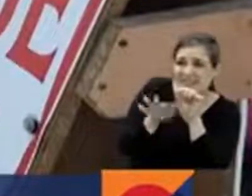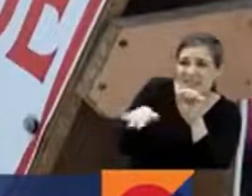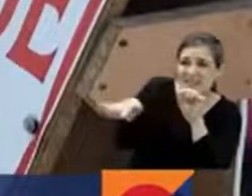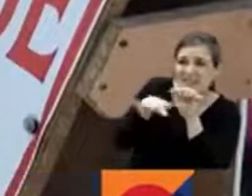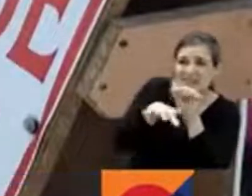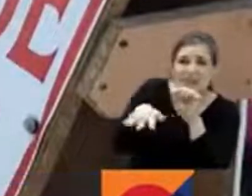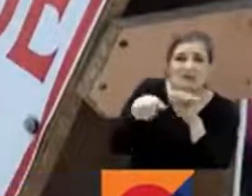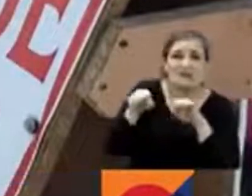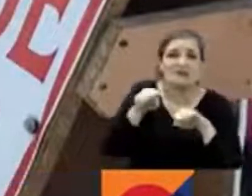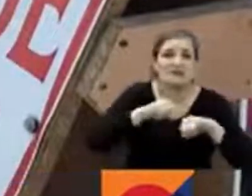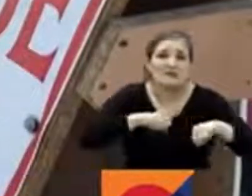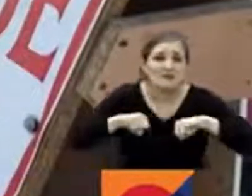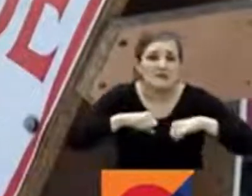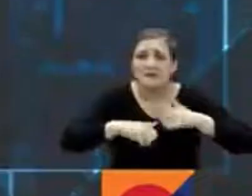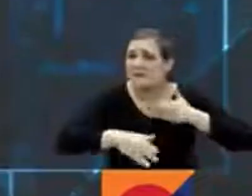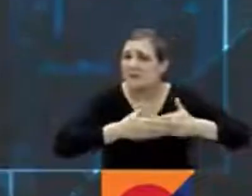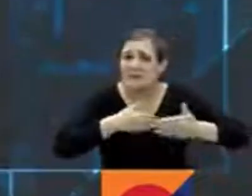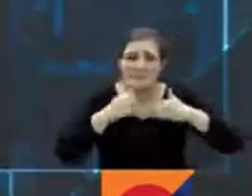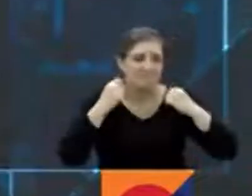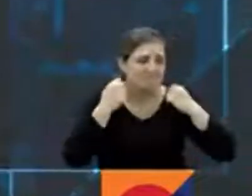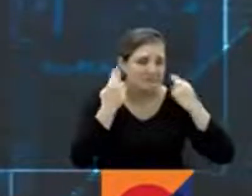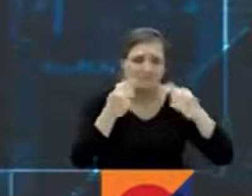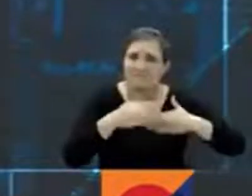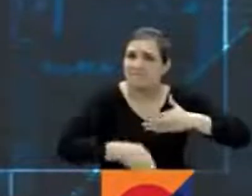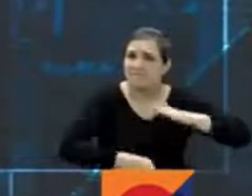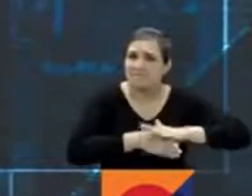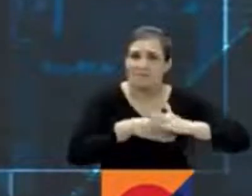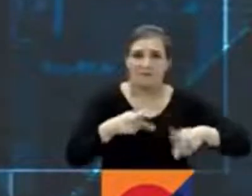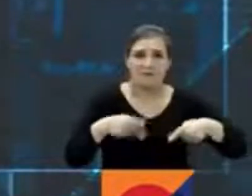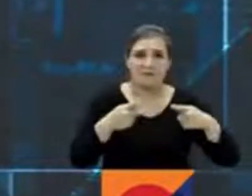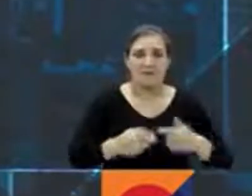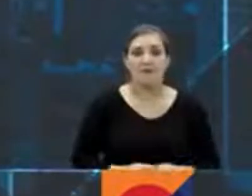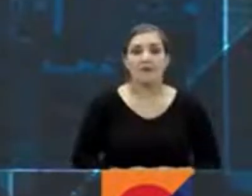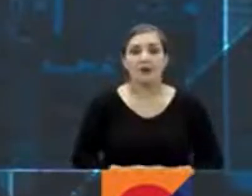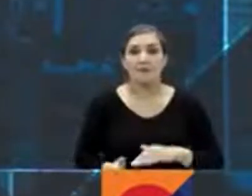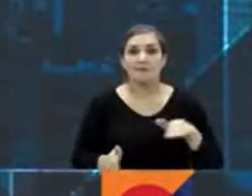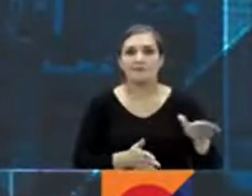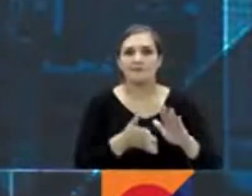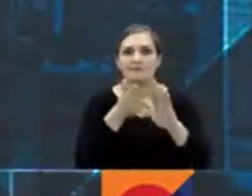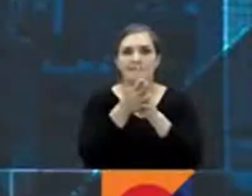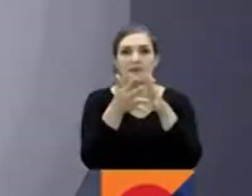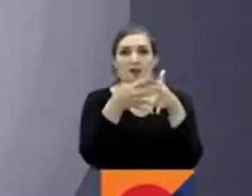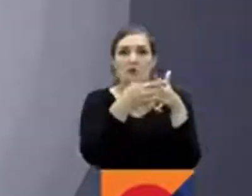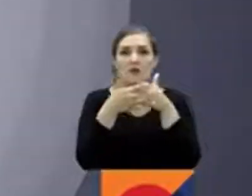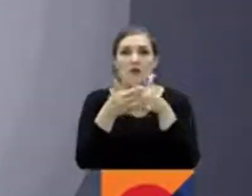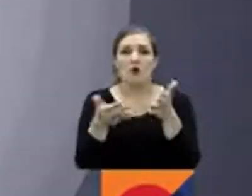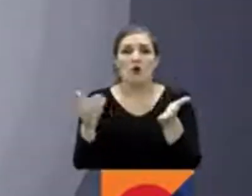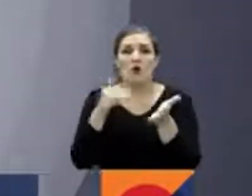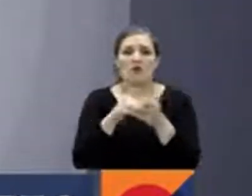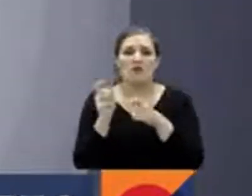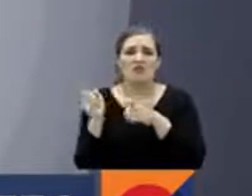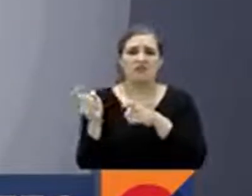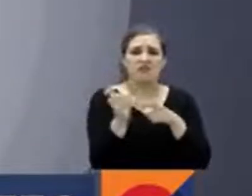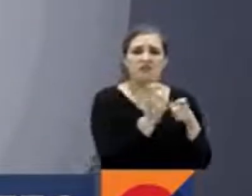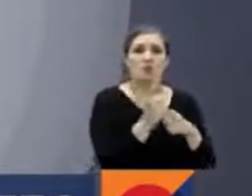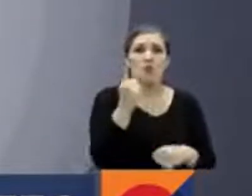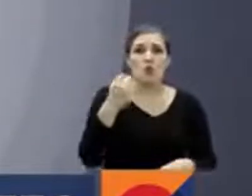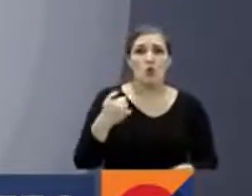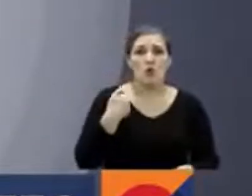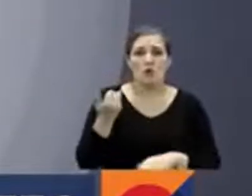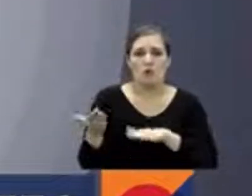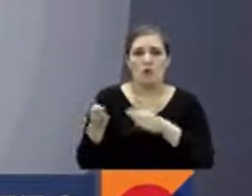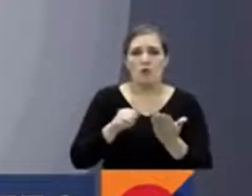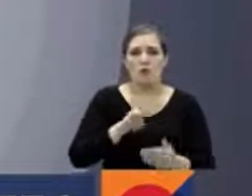intentan así seguir adelante. Y escuchen esto, un nuevo tiroteo en Estados Unidos dejó a un adolescente muerto y 3